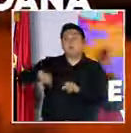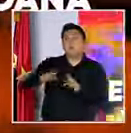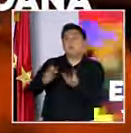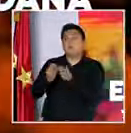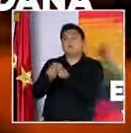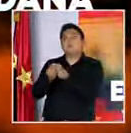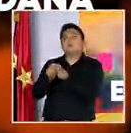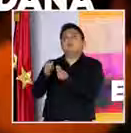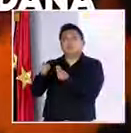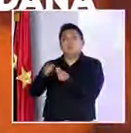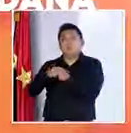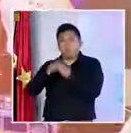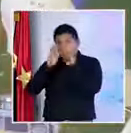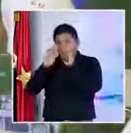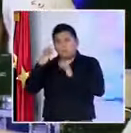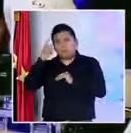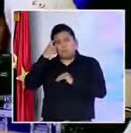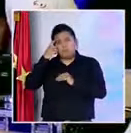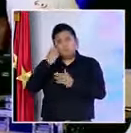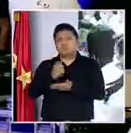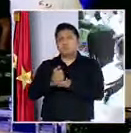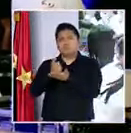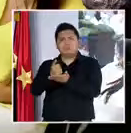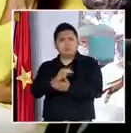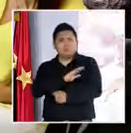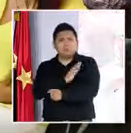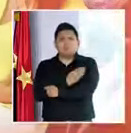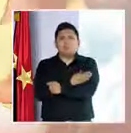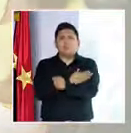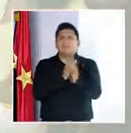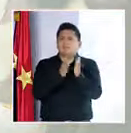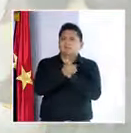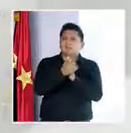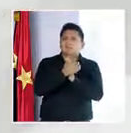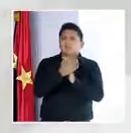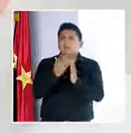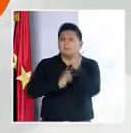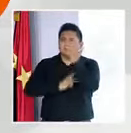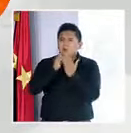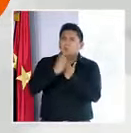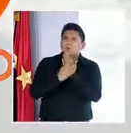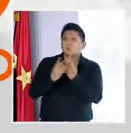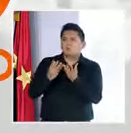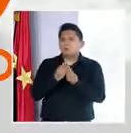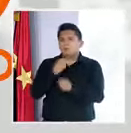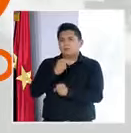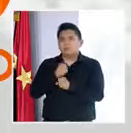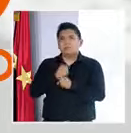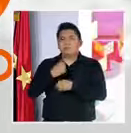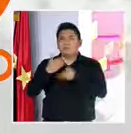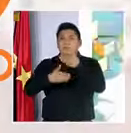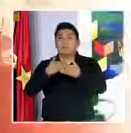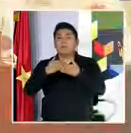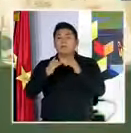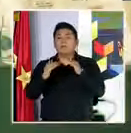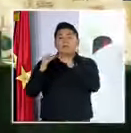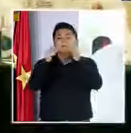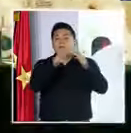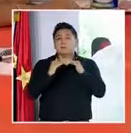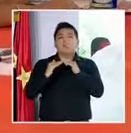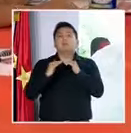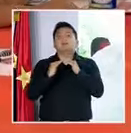Ciudadana, buscamos fortalecer las capacidades de los ciudadanos en temas como formulación de proyectos, desarrollo local, equidad de